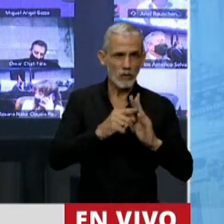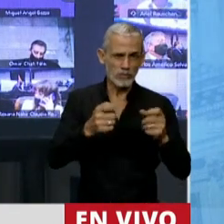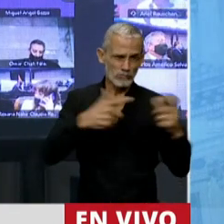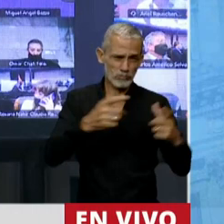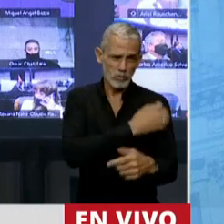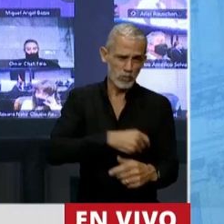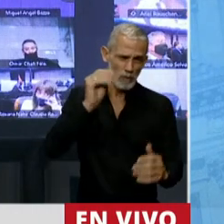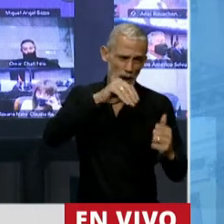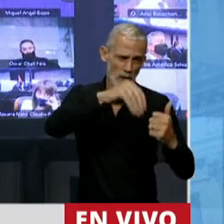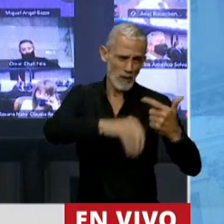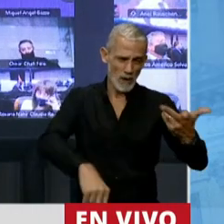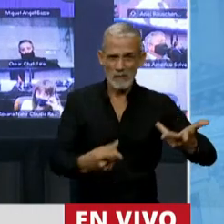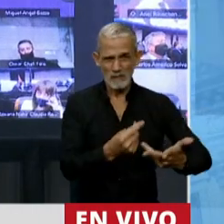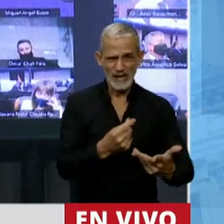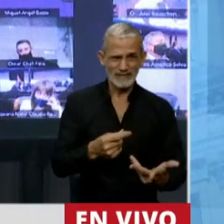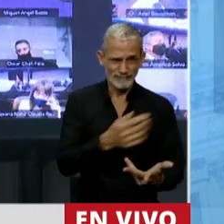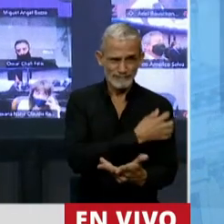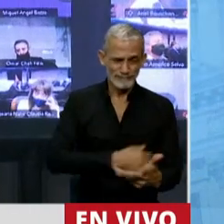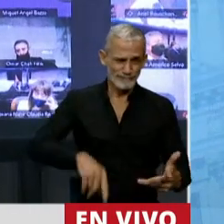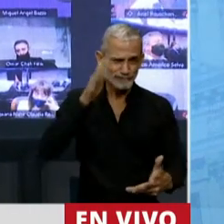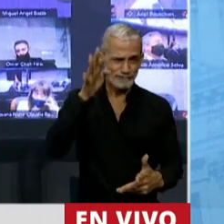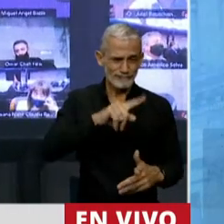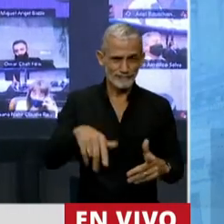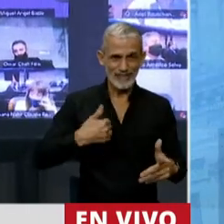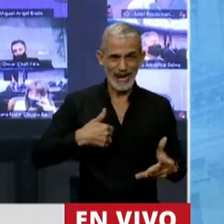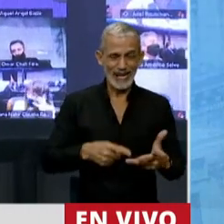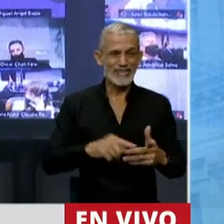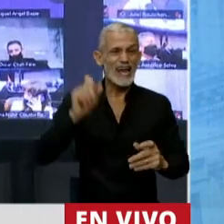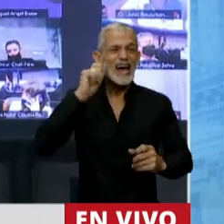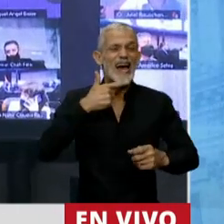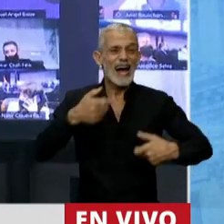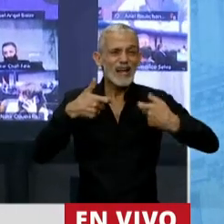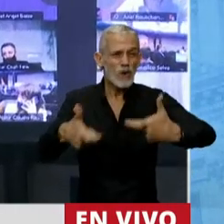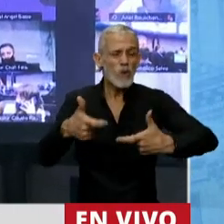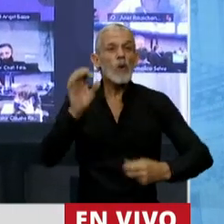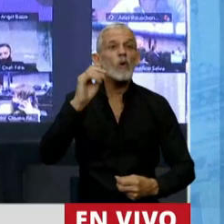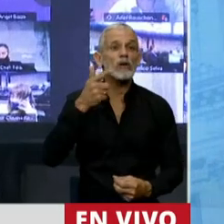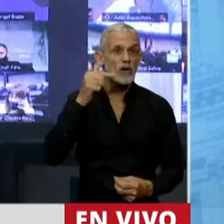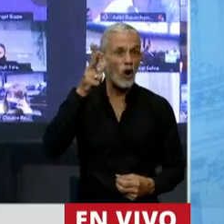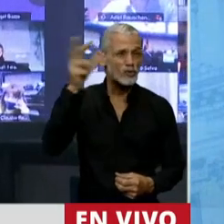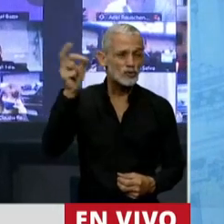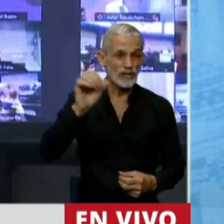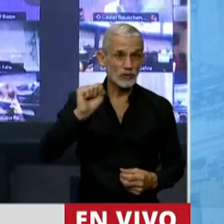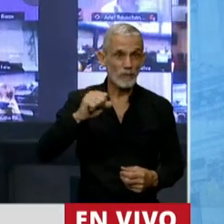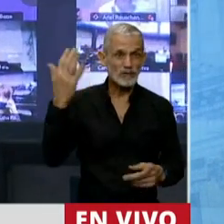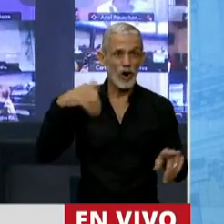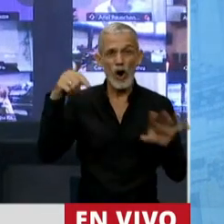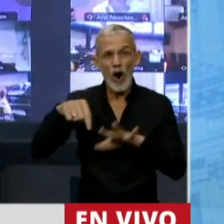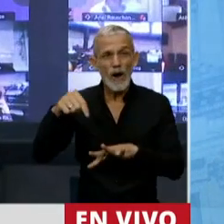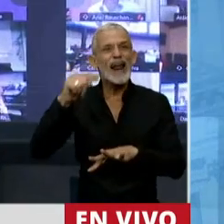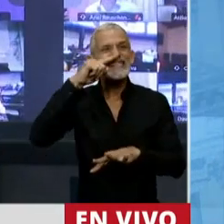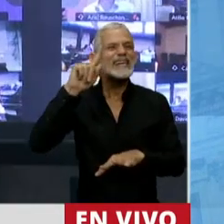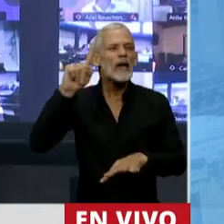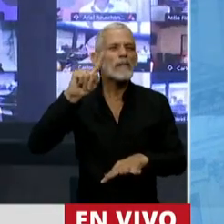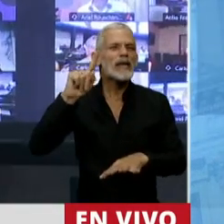profundizar la pobreza y la indigencia en la Argentina. Tarifas de gas que se pagaban 800 pesos en mi Patagonia, hoy se pagan 7.000, 8.000